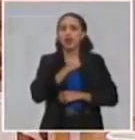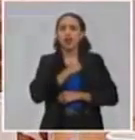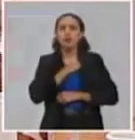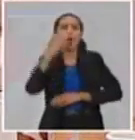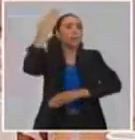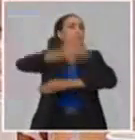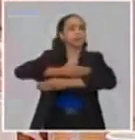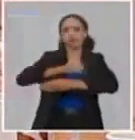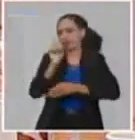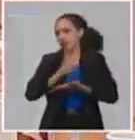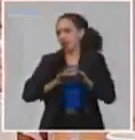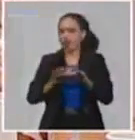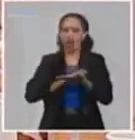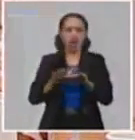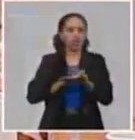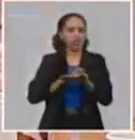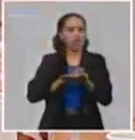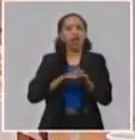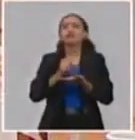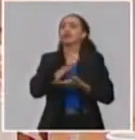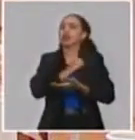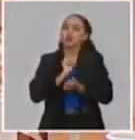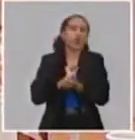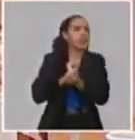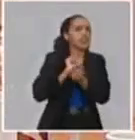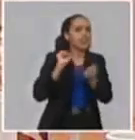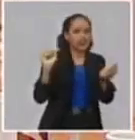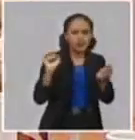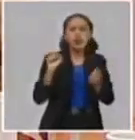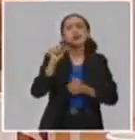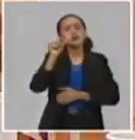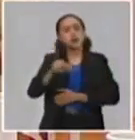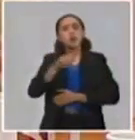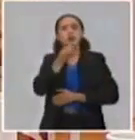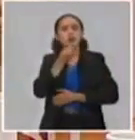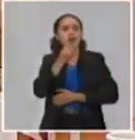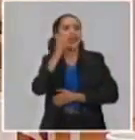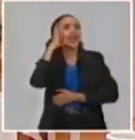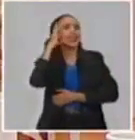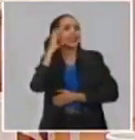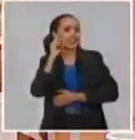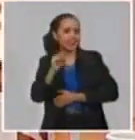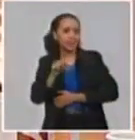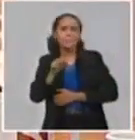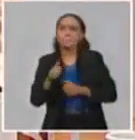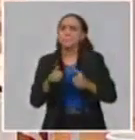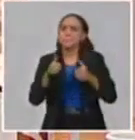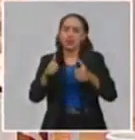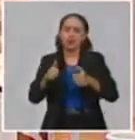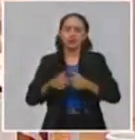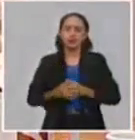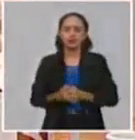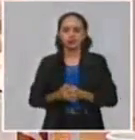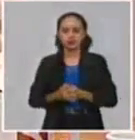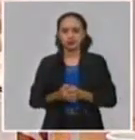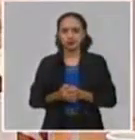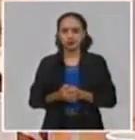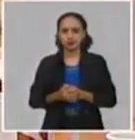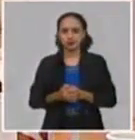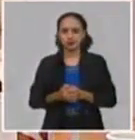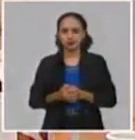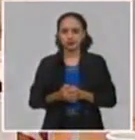en estas cosas o cosas que se pueden interpretar como una prohibición o un obstáculo.